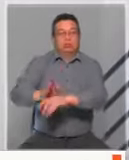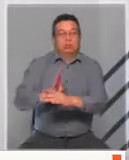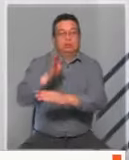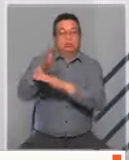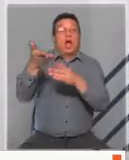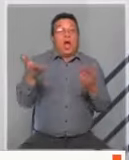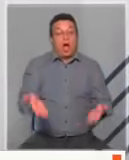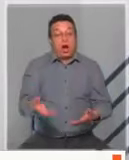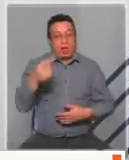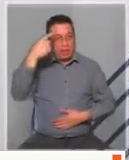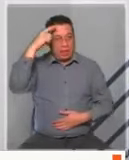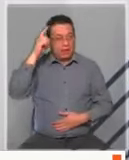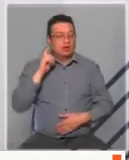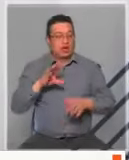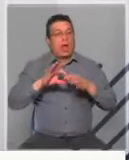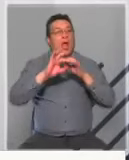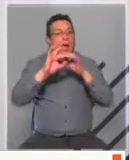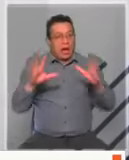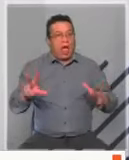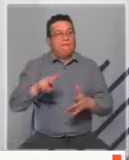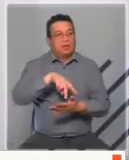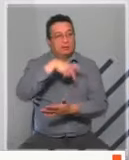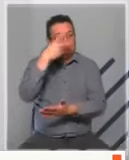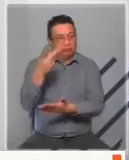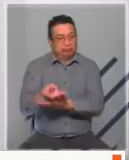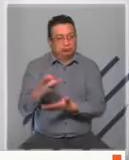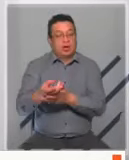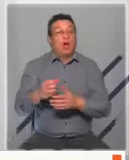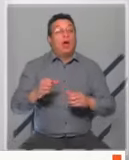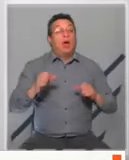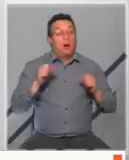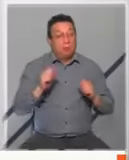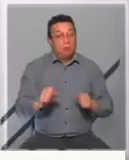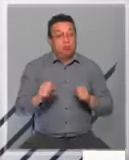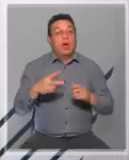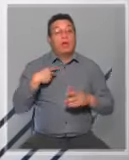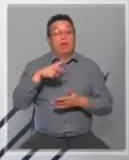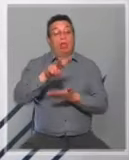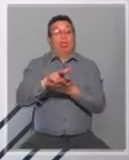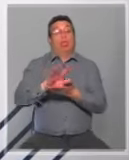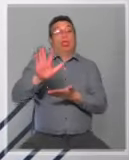encuentra con lesiones graves y lamentablemente podría quedar parapléjico.